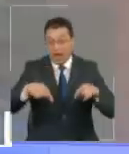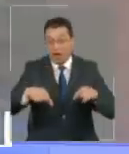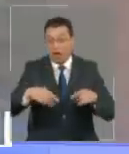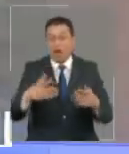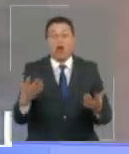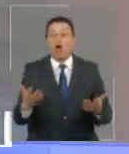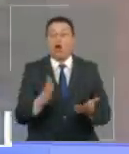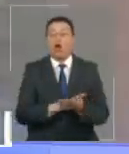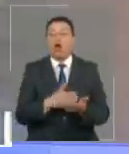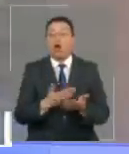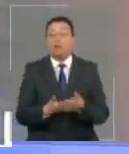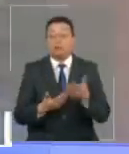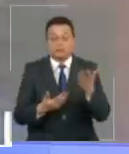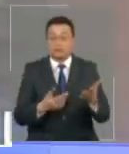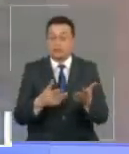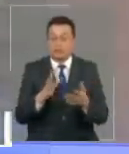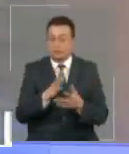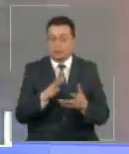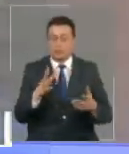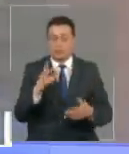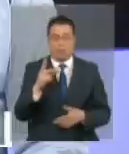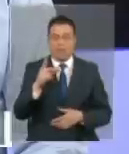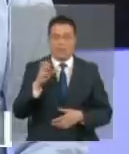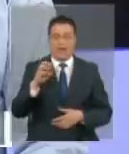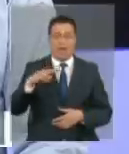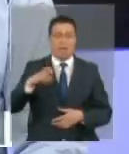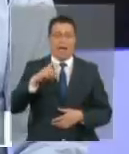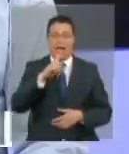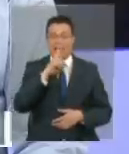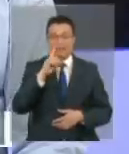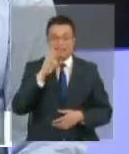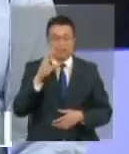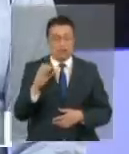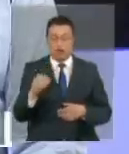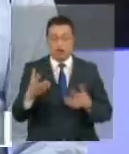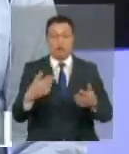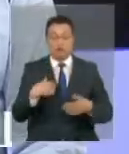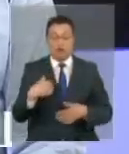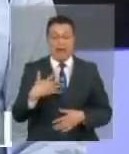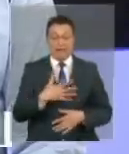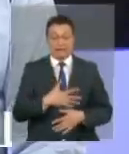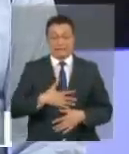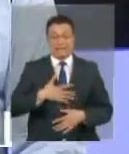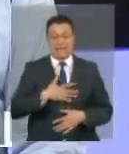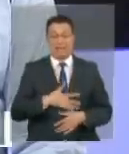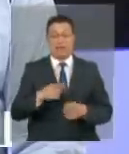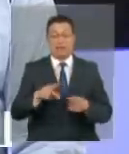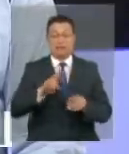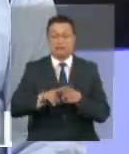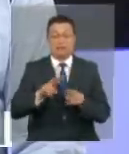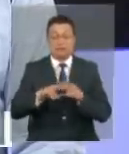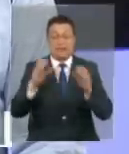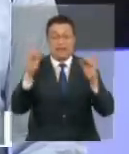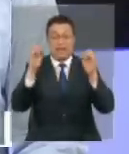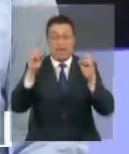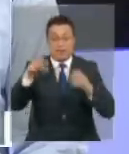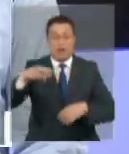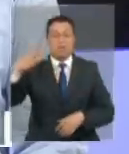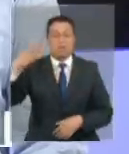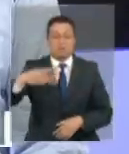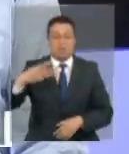condición es realmente dramática para las personas que viven ahí y siento que no se ha hecho nada por parte del